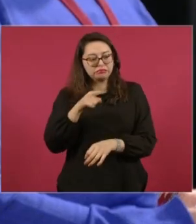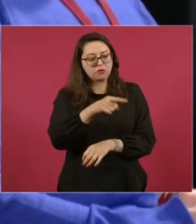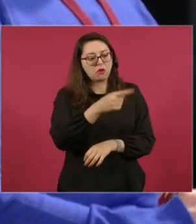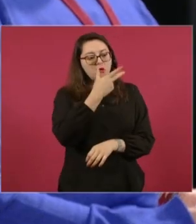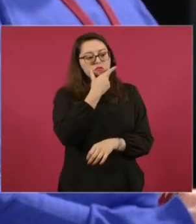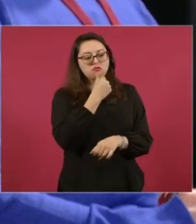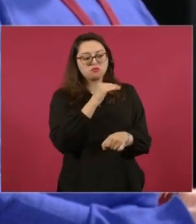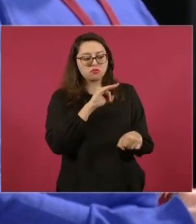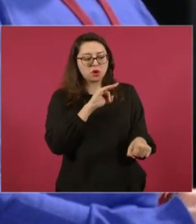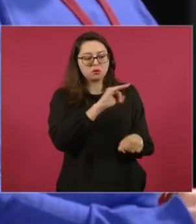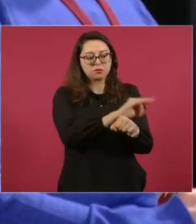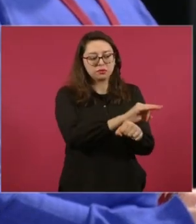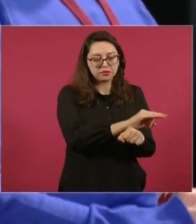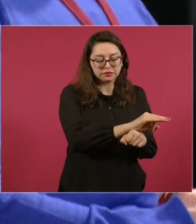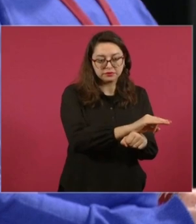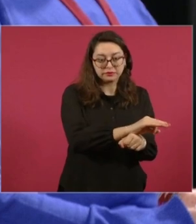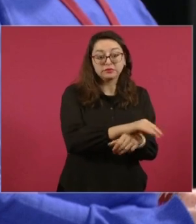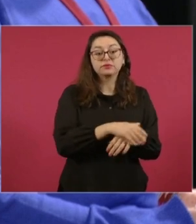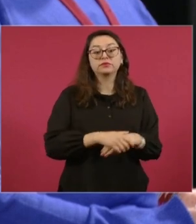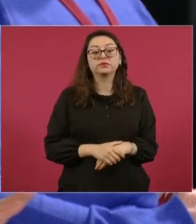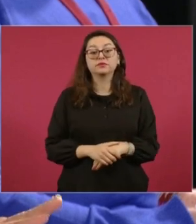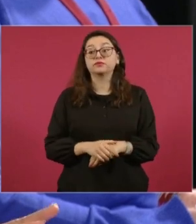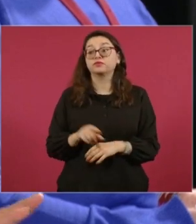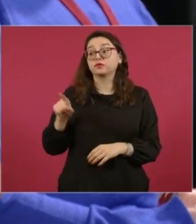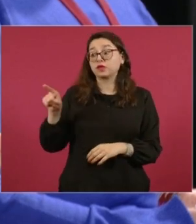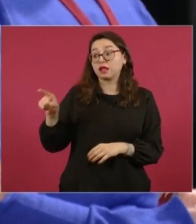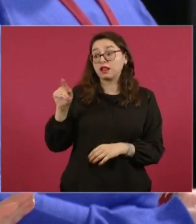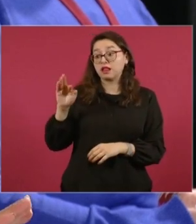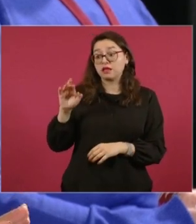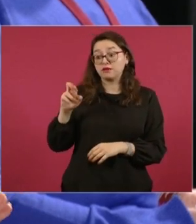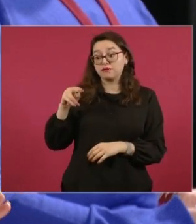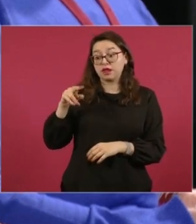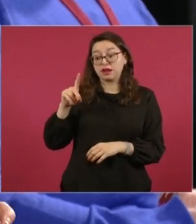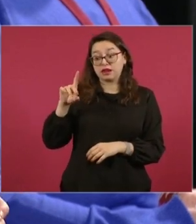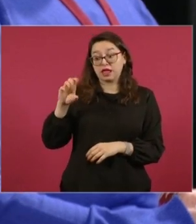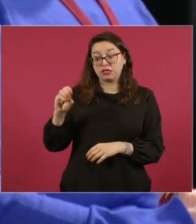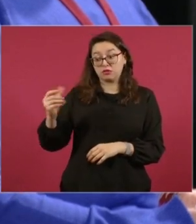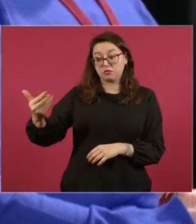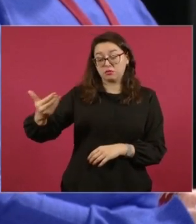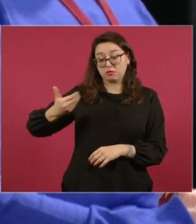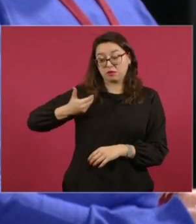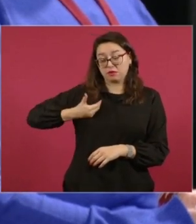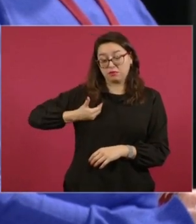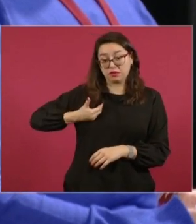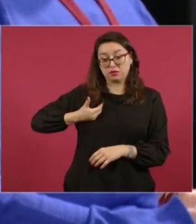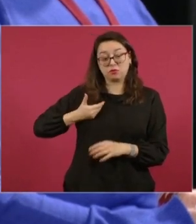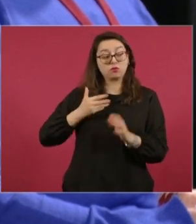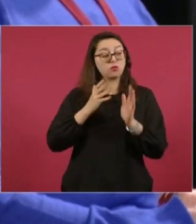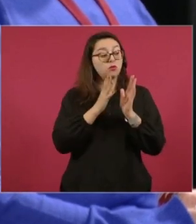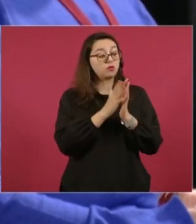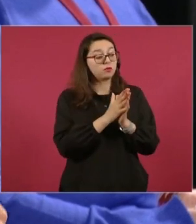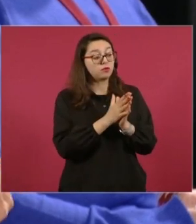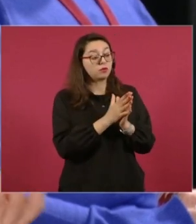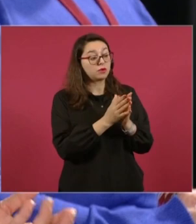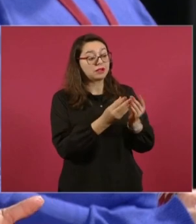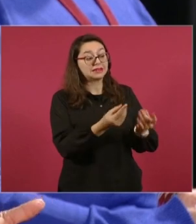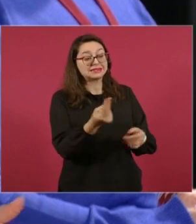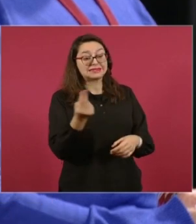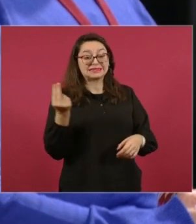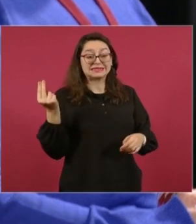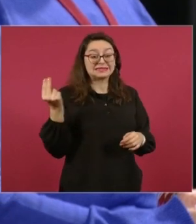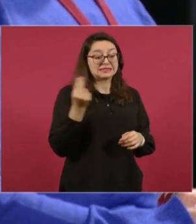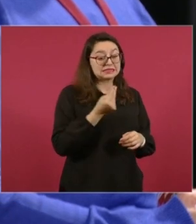Pulido Kim me pide, localízame todas las direcciones que me puedas proporcionar de